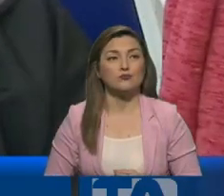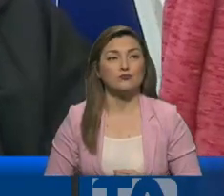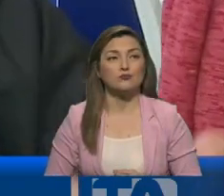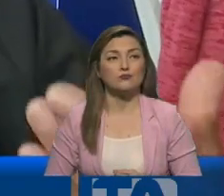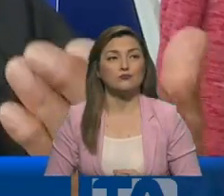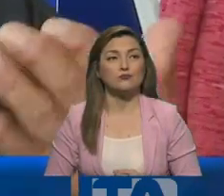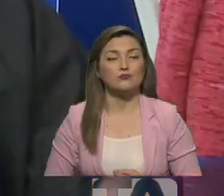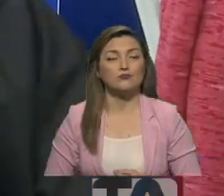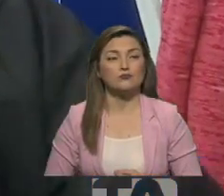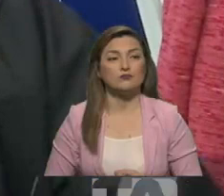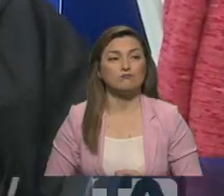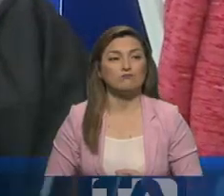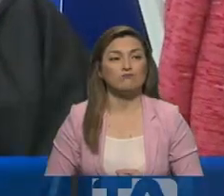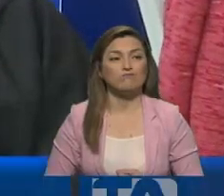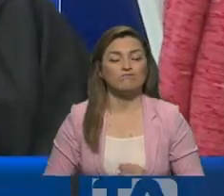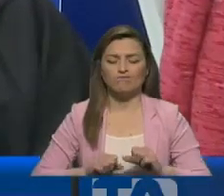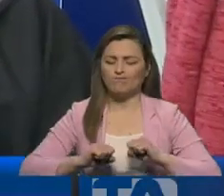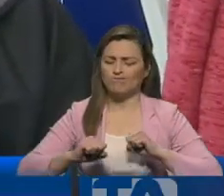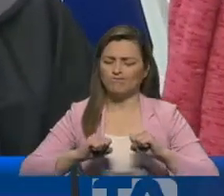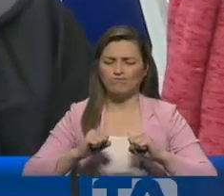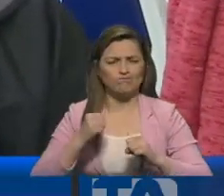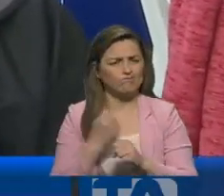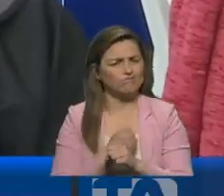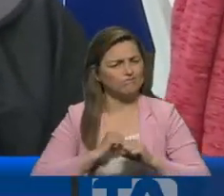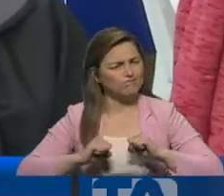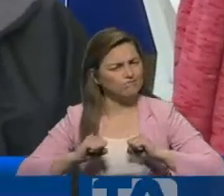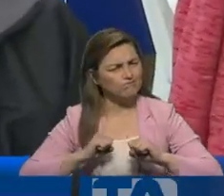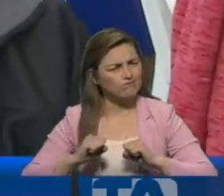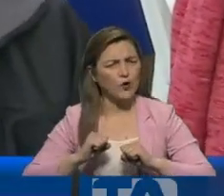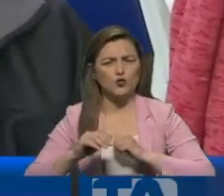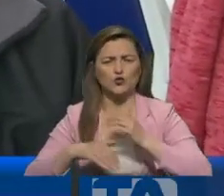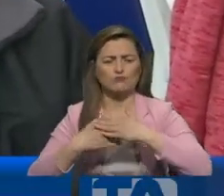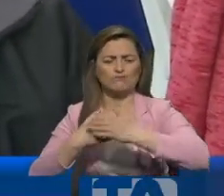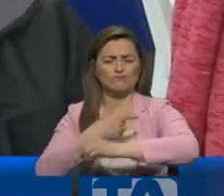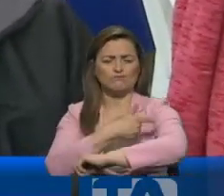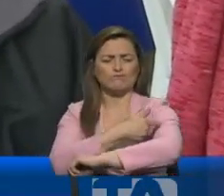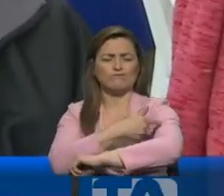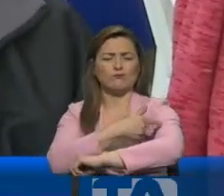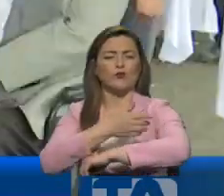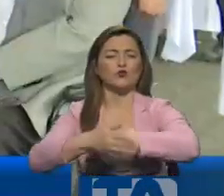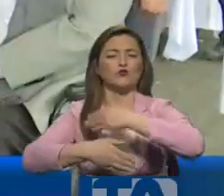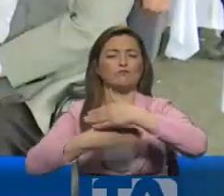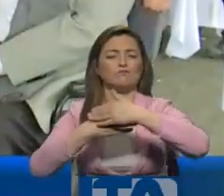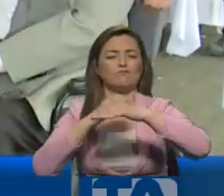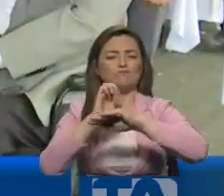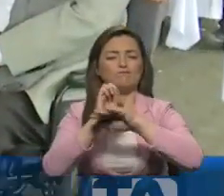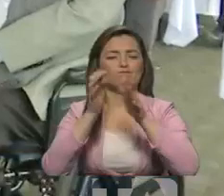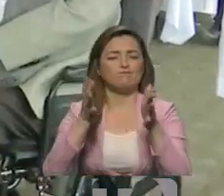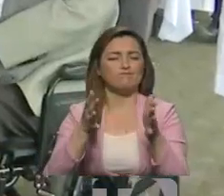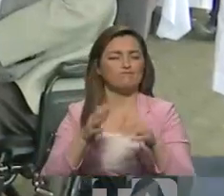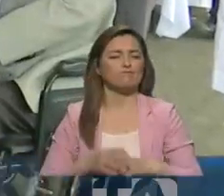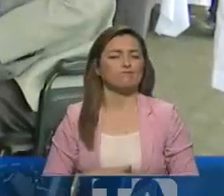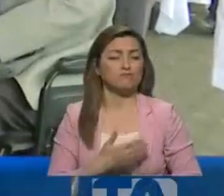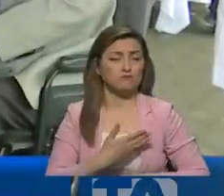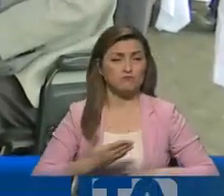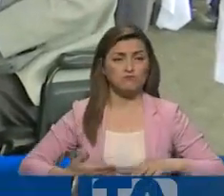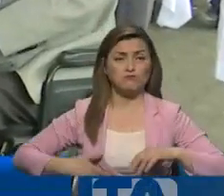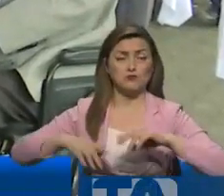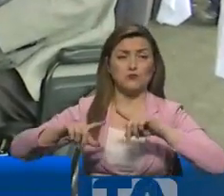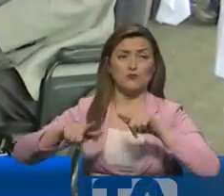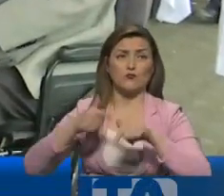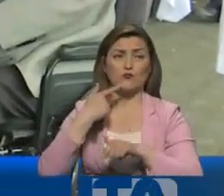Se haga todo lo posible y lo imposible para que vengan las vacunas para todos los ecuatorianos. Precisamente Moreno aseguró que se